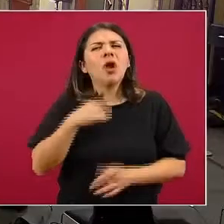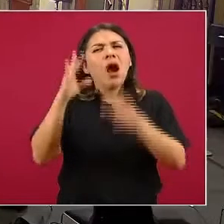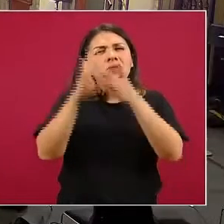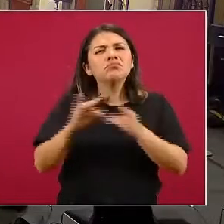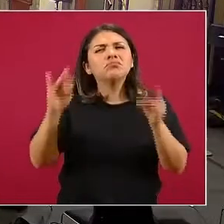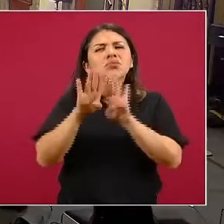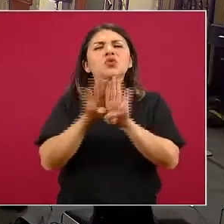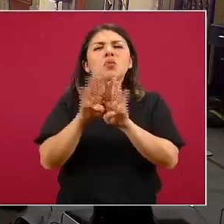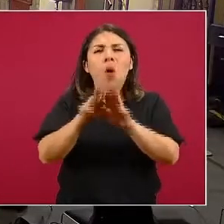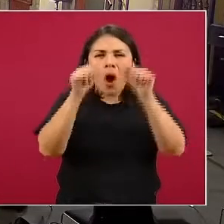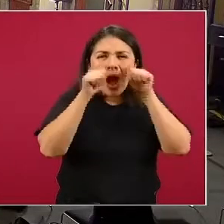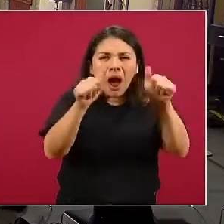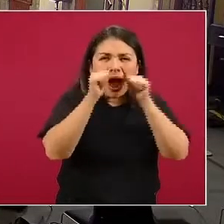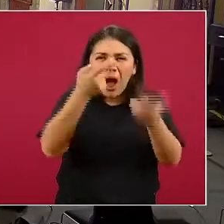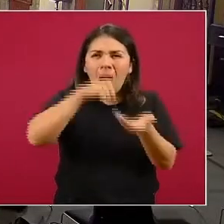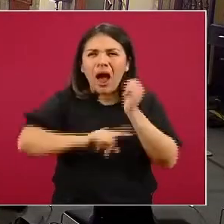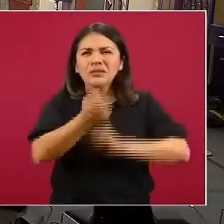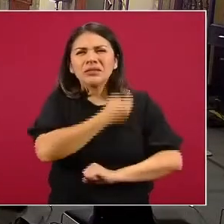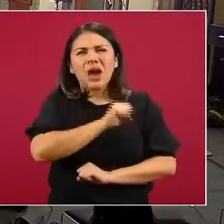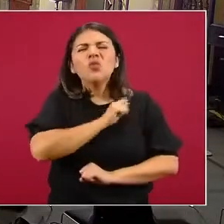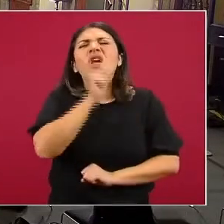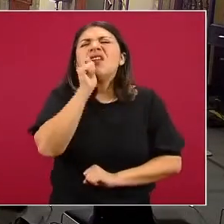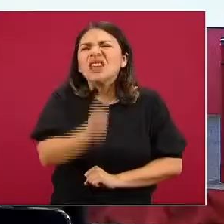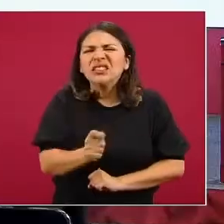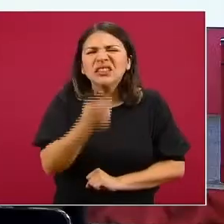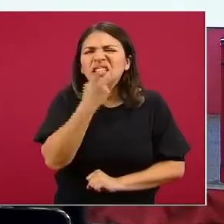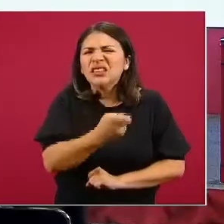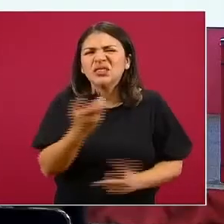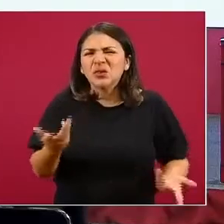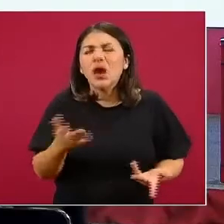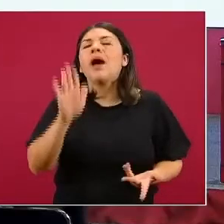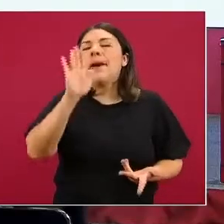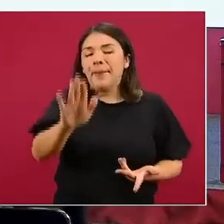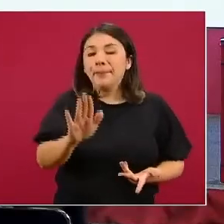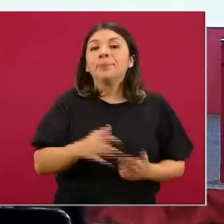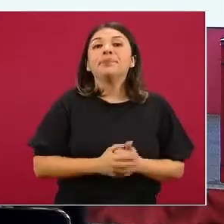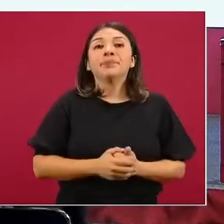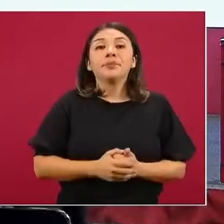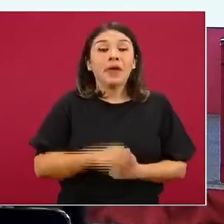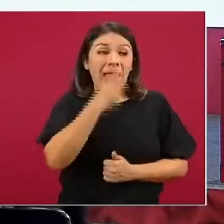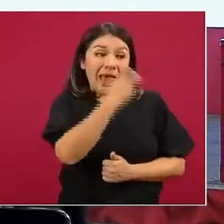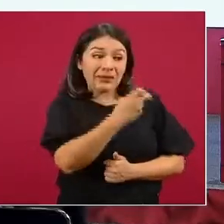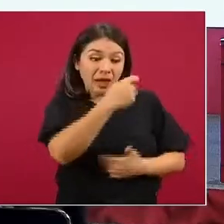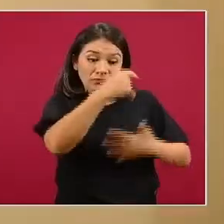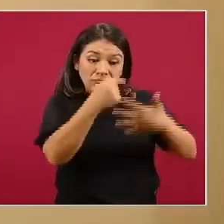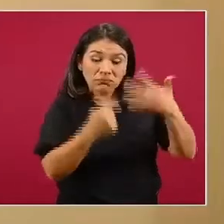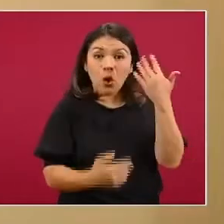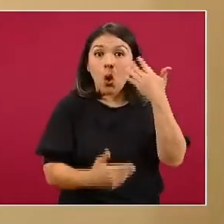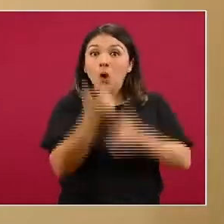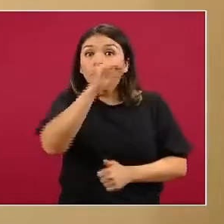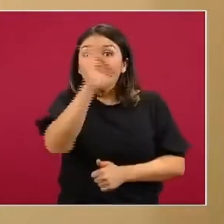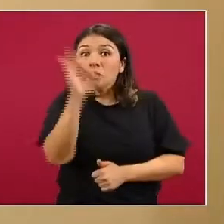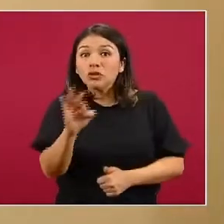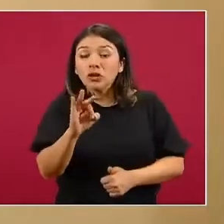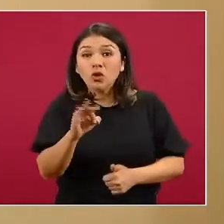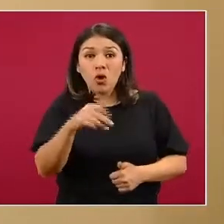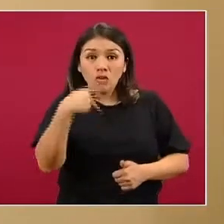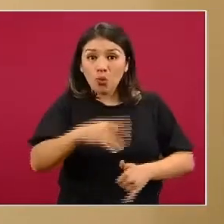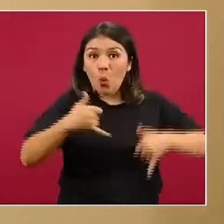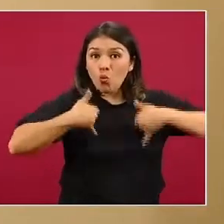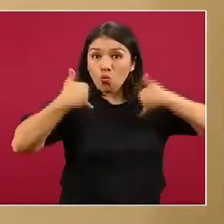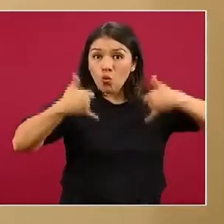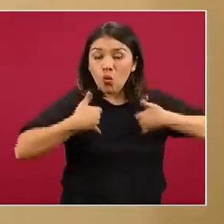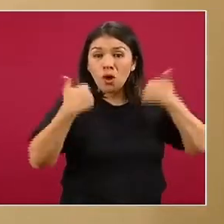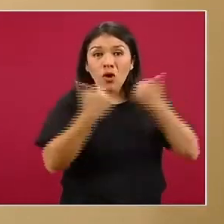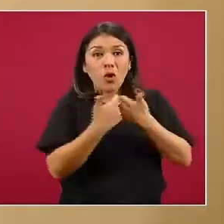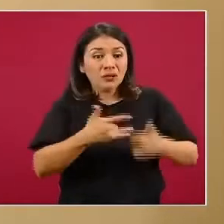la brecha de atención en salud. ¿Qué quiere decir eso? Quiere decir que de este 11% de adolescentes nacionales que tienen